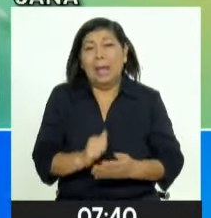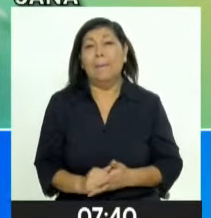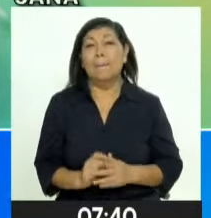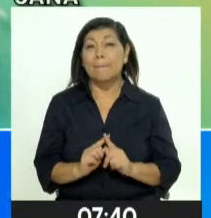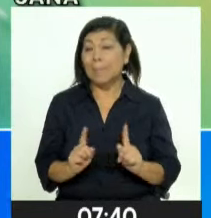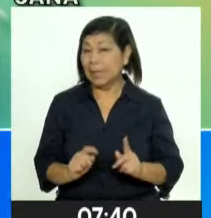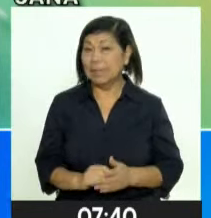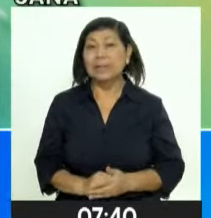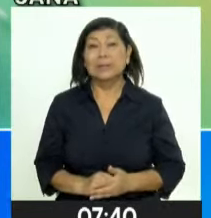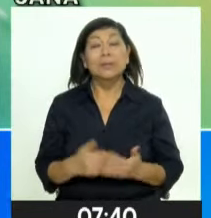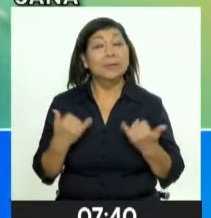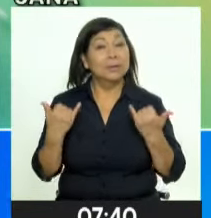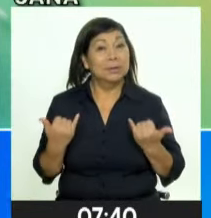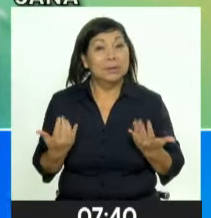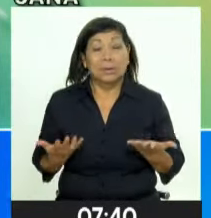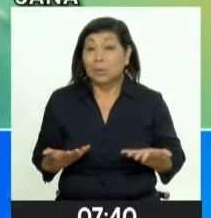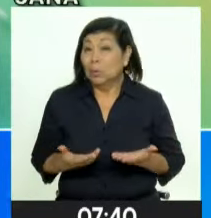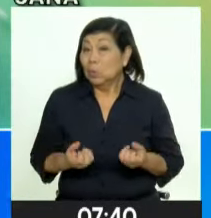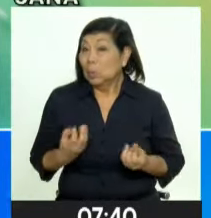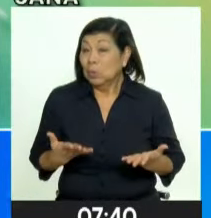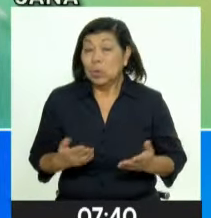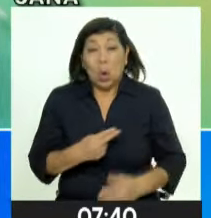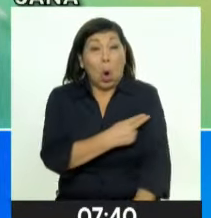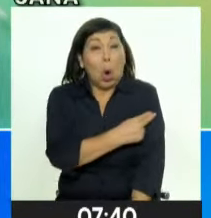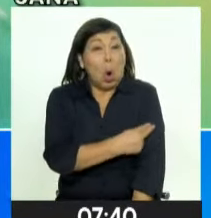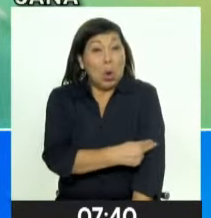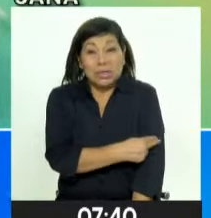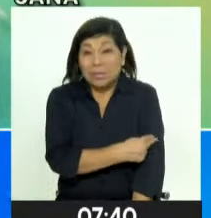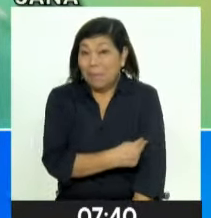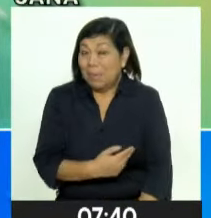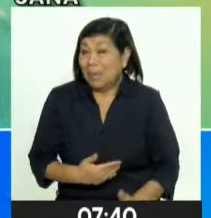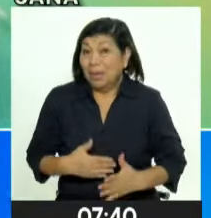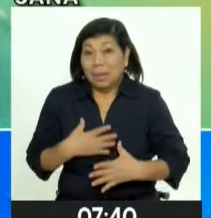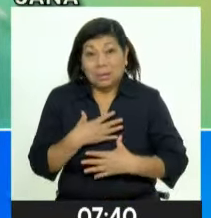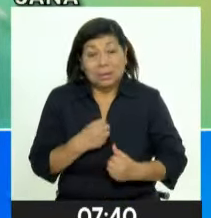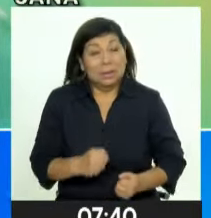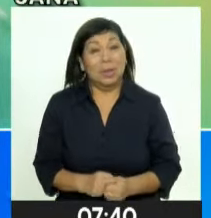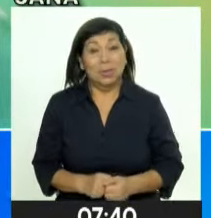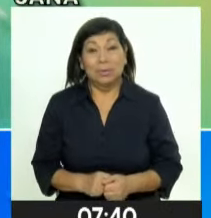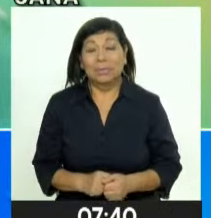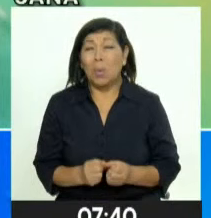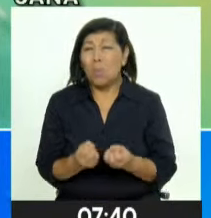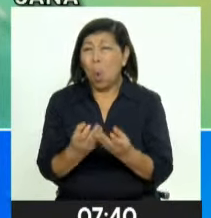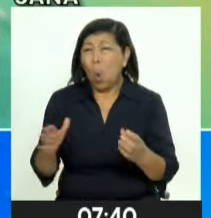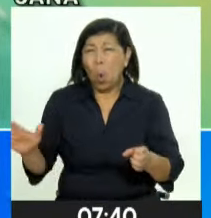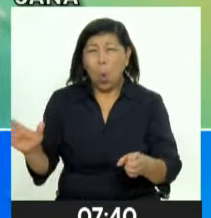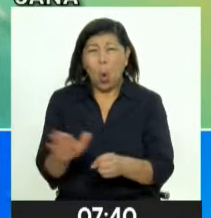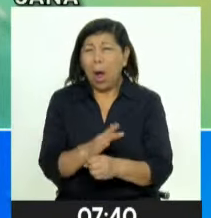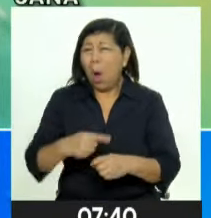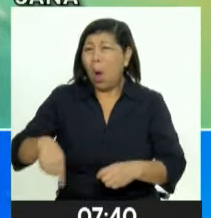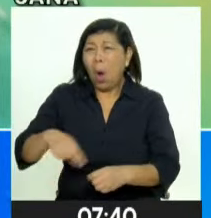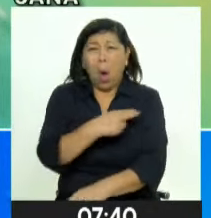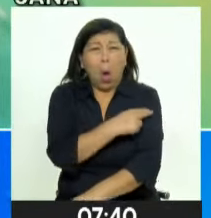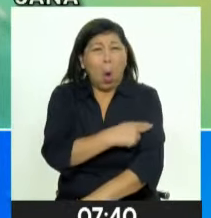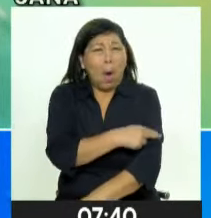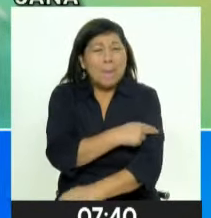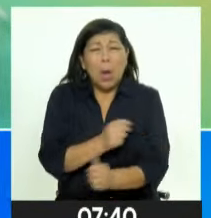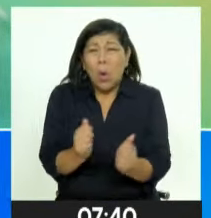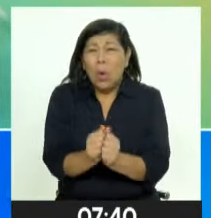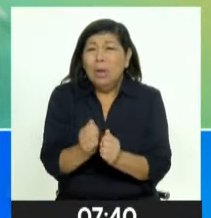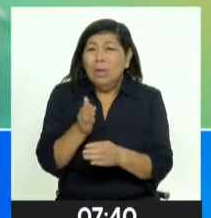Y, y eso hace que muchas veces los hospitales o los establecimientos de salud se saturen por la gran cantidad de pacientes que